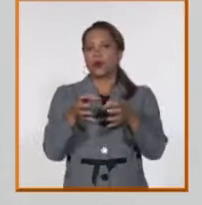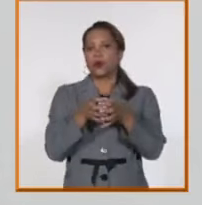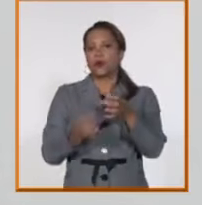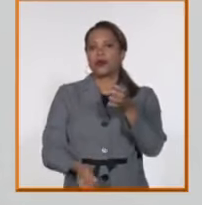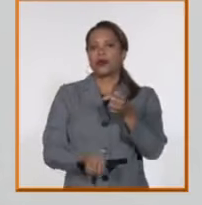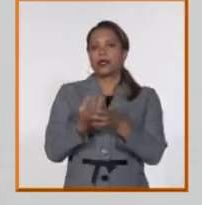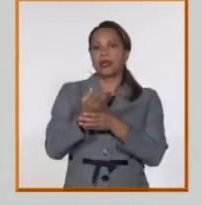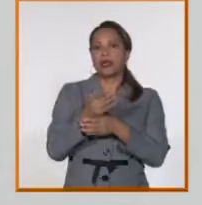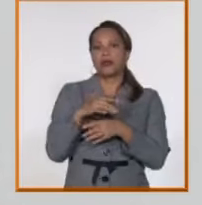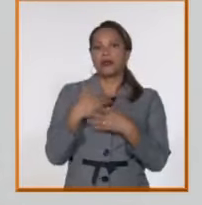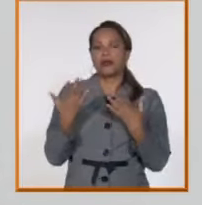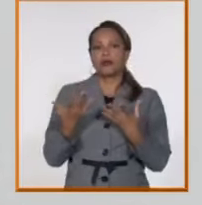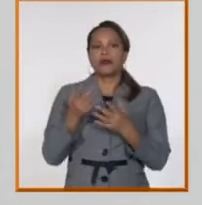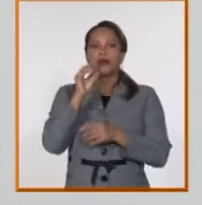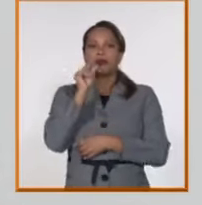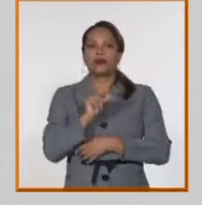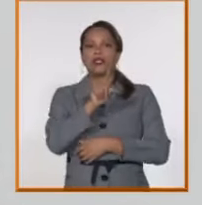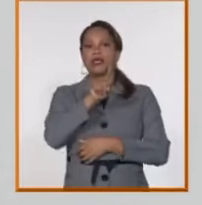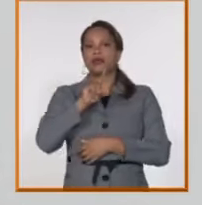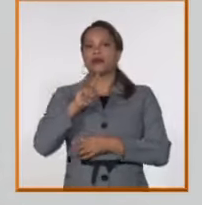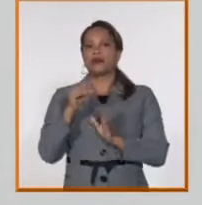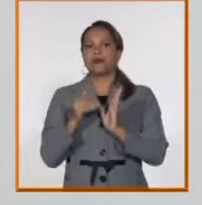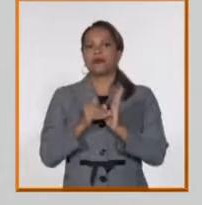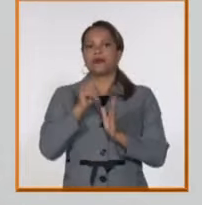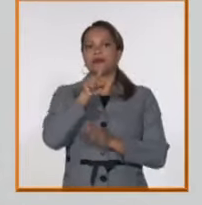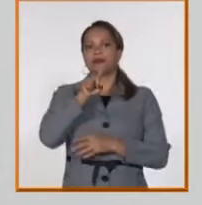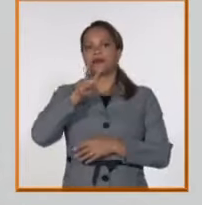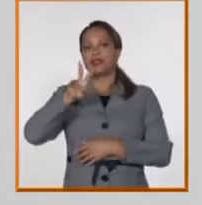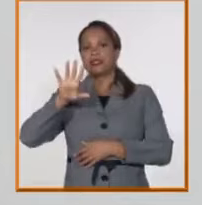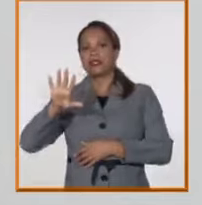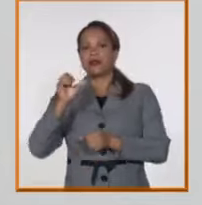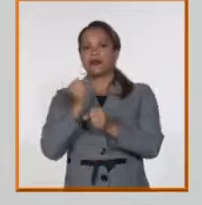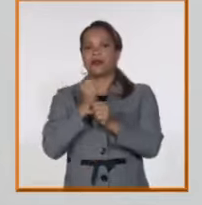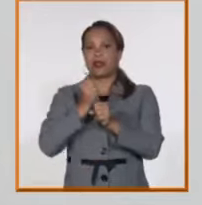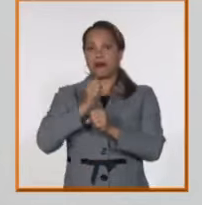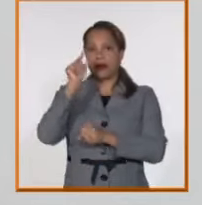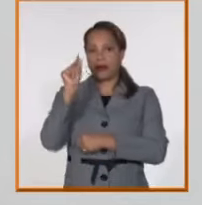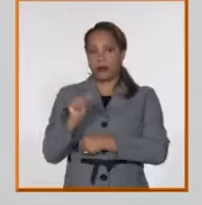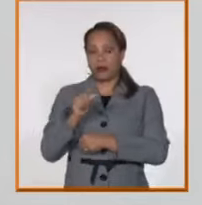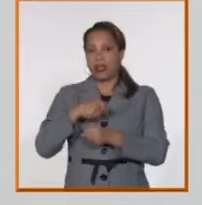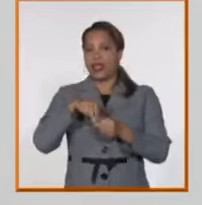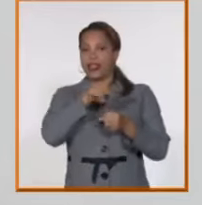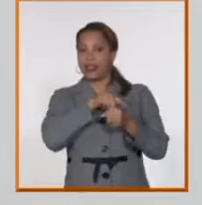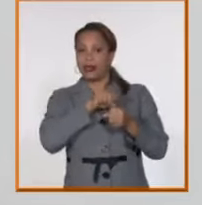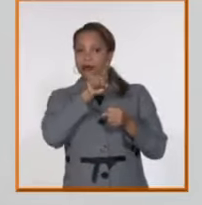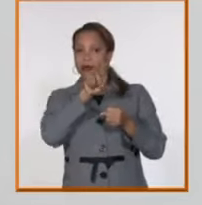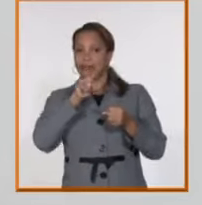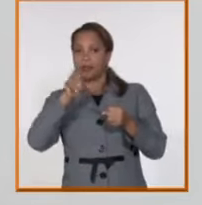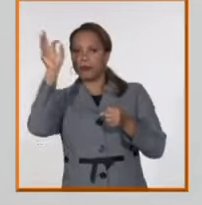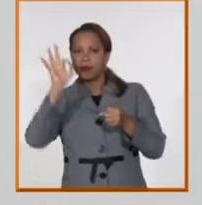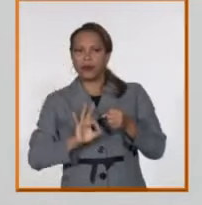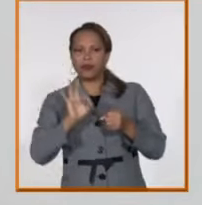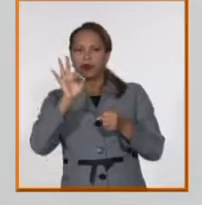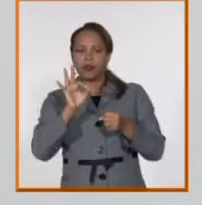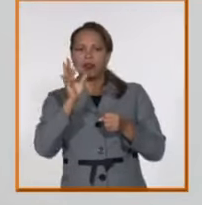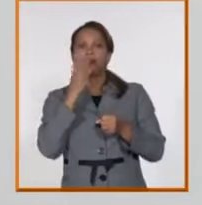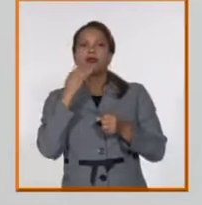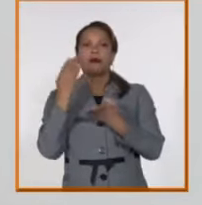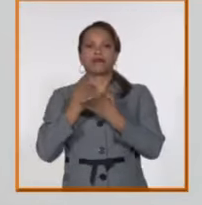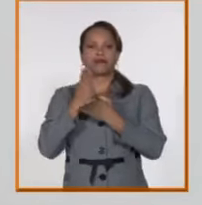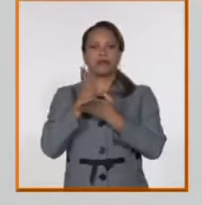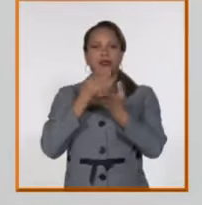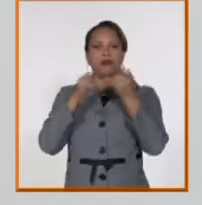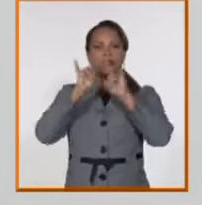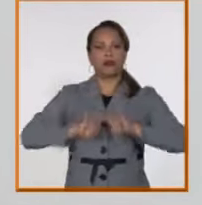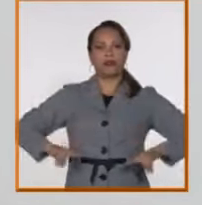comp o sea está tenemos 19125 trabajadores de los cual el 13 es de nivel Superior decir